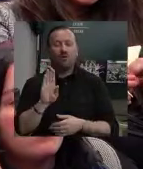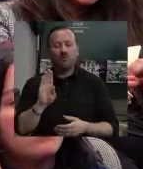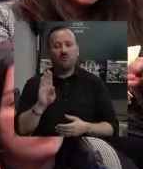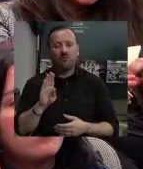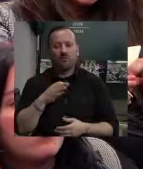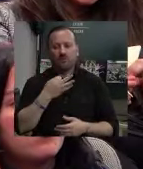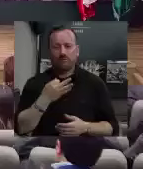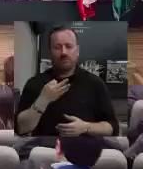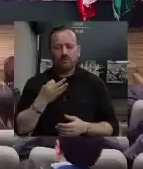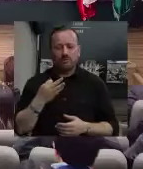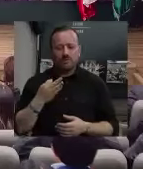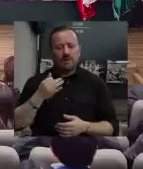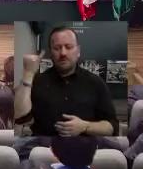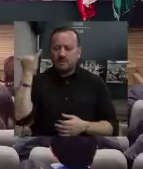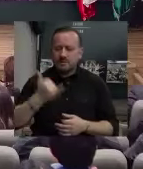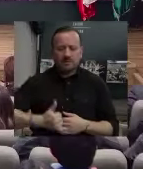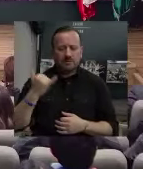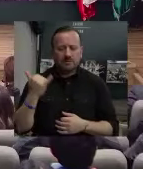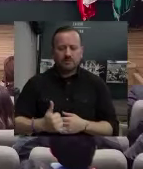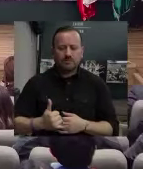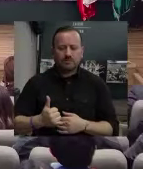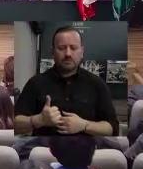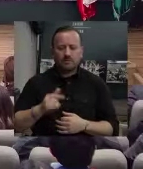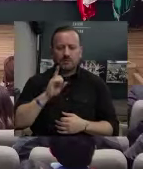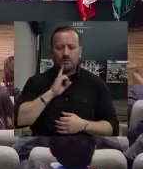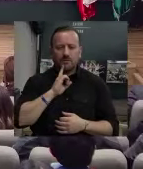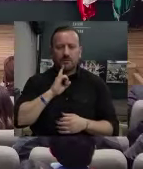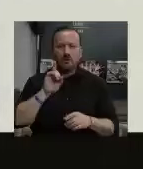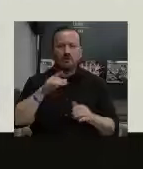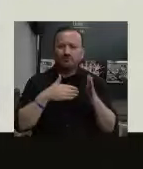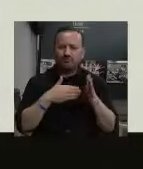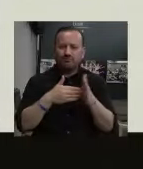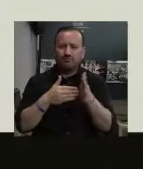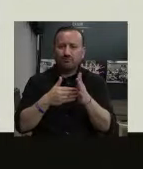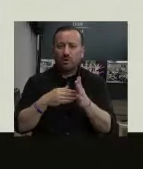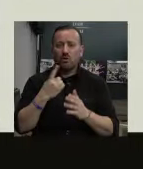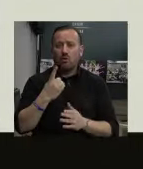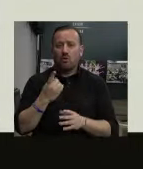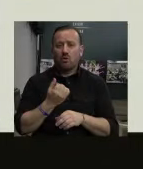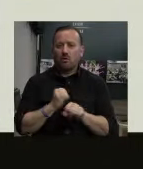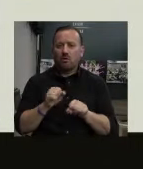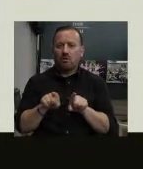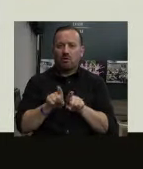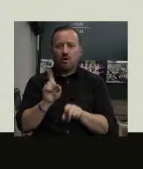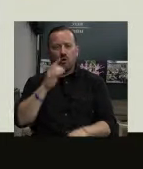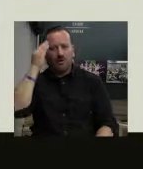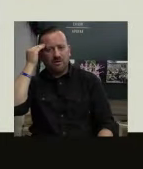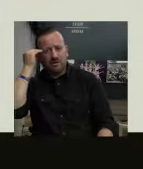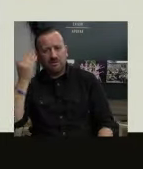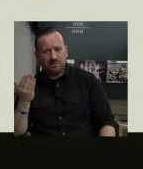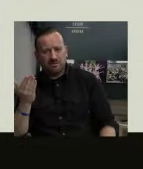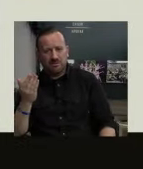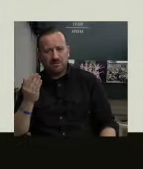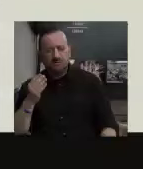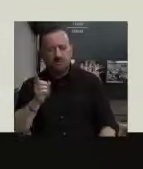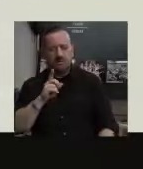obvio que siempre hay límites y uno no puede ser ingenuo damas y